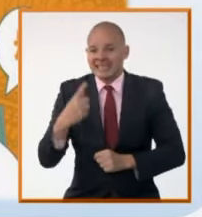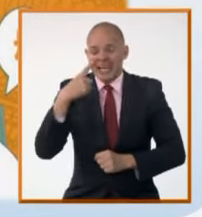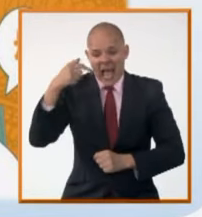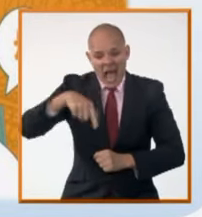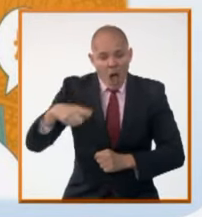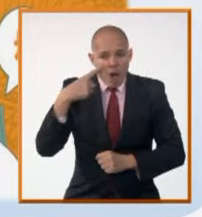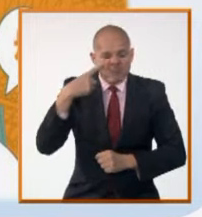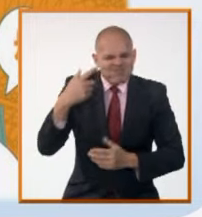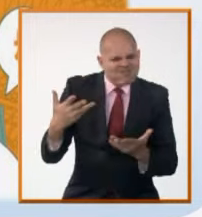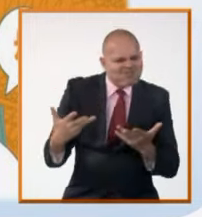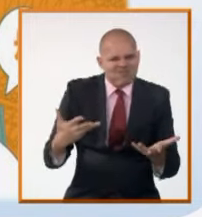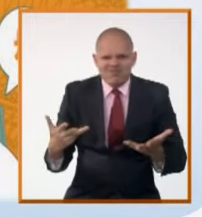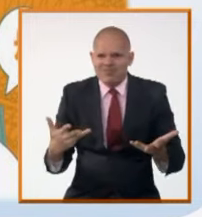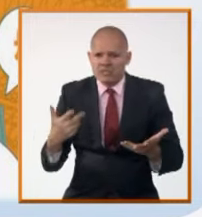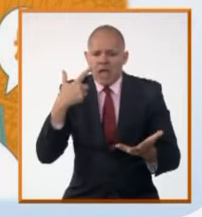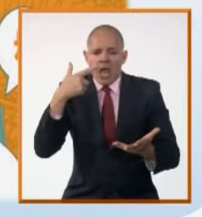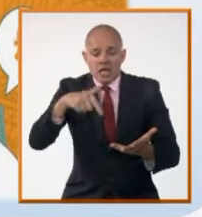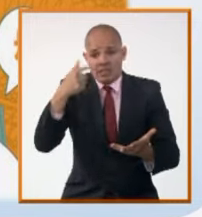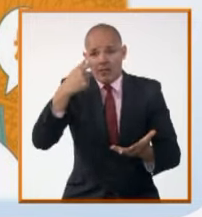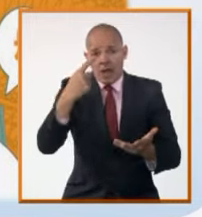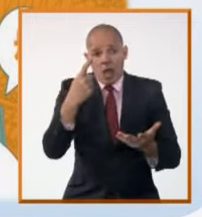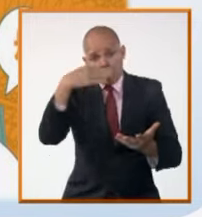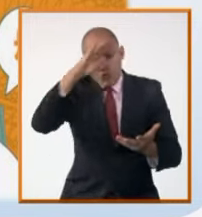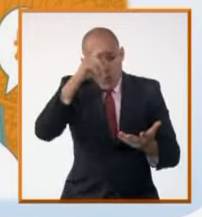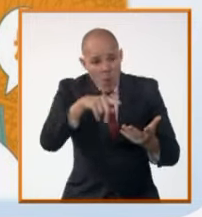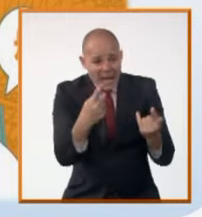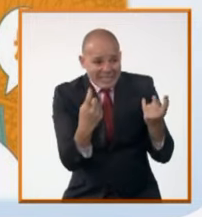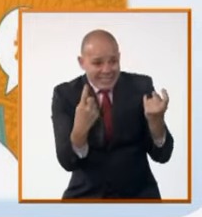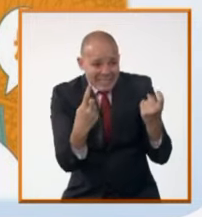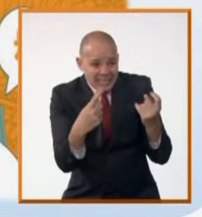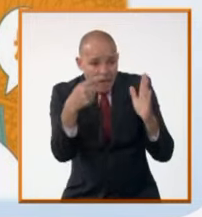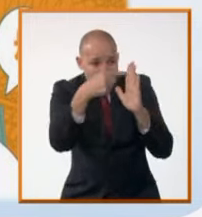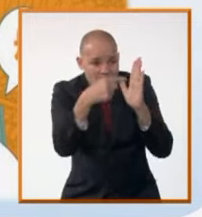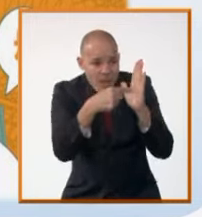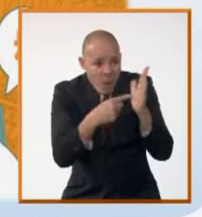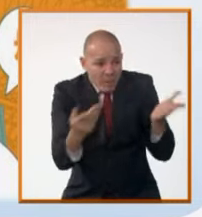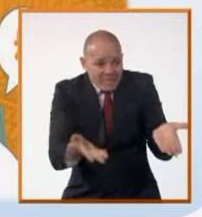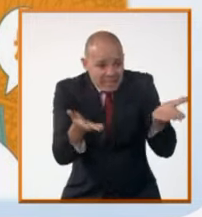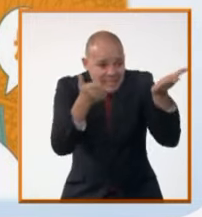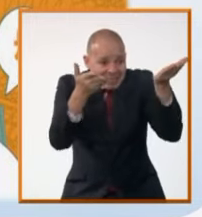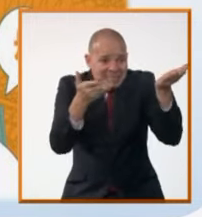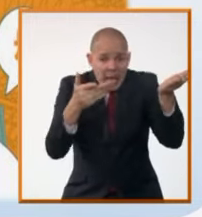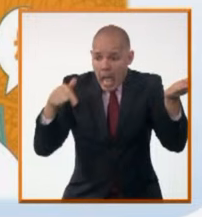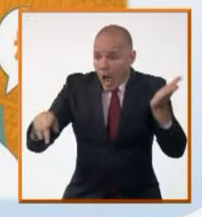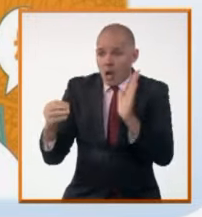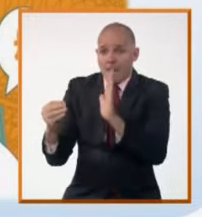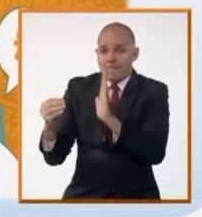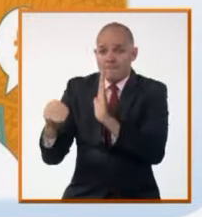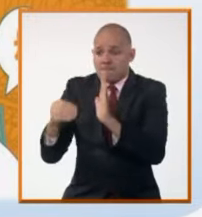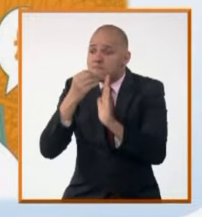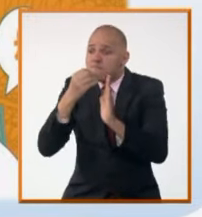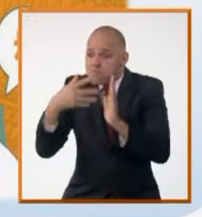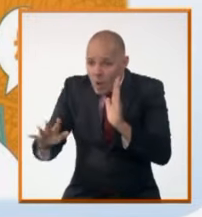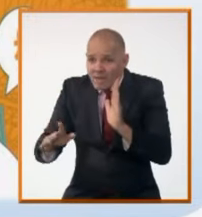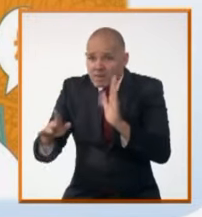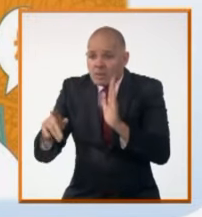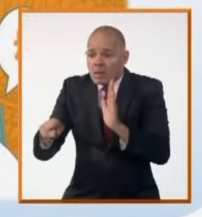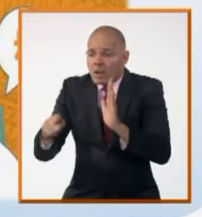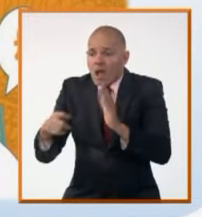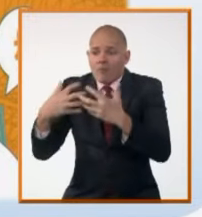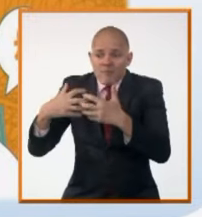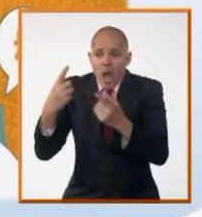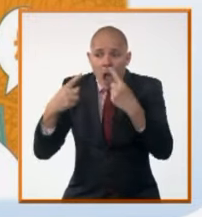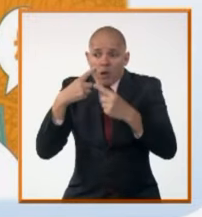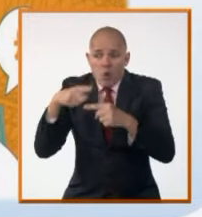las necesidades de desarrollo del país. Aún el 2024 no soluciona todos estos problemas, cuestión en lo que tenemos que